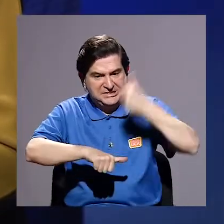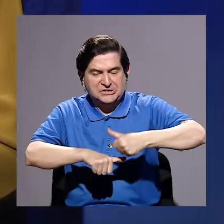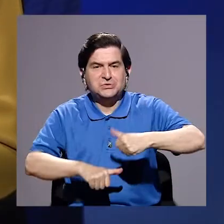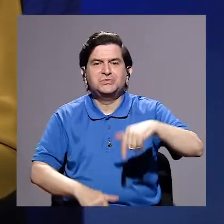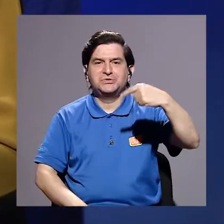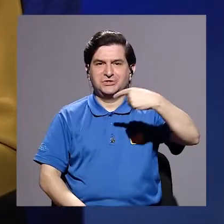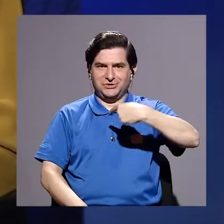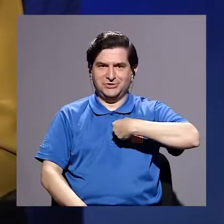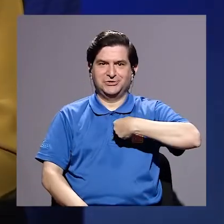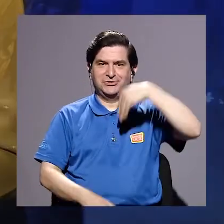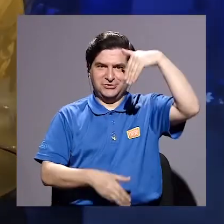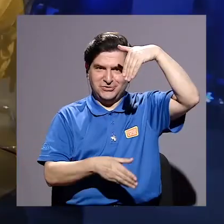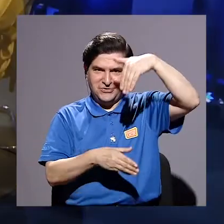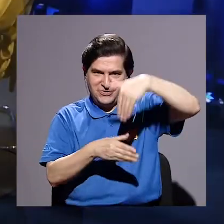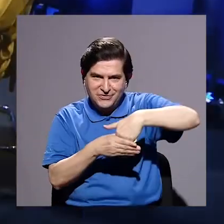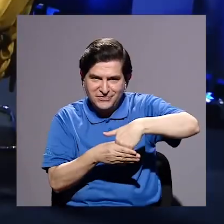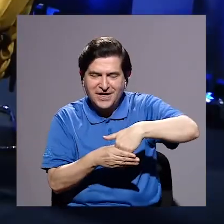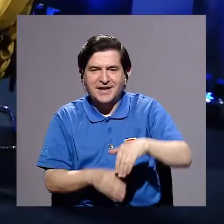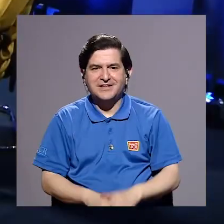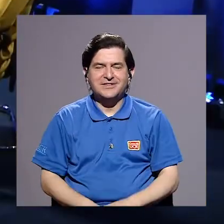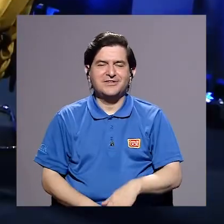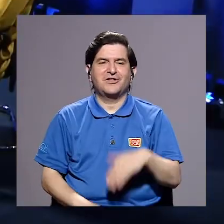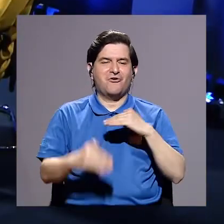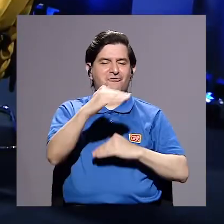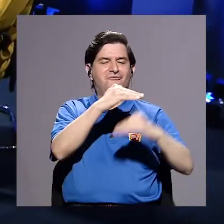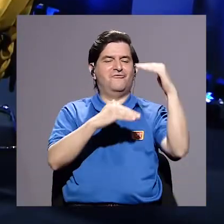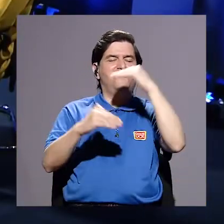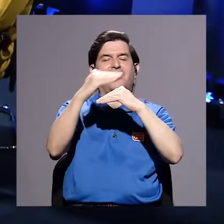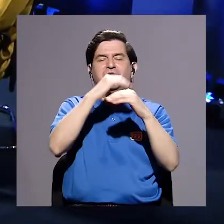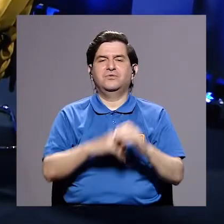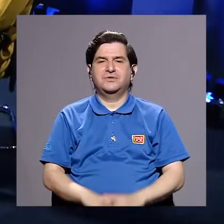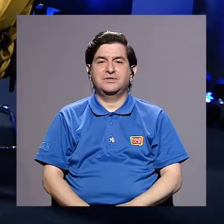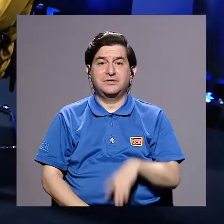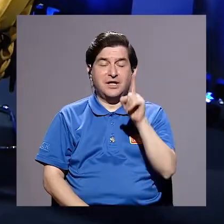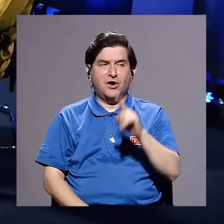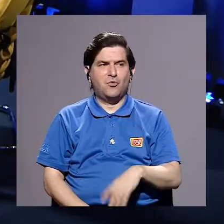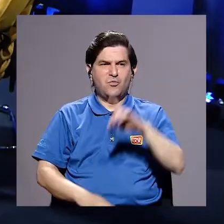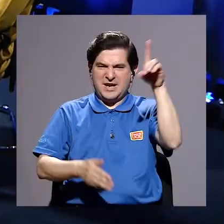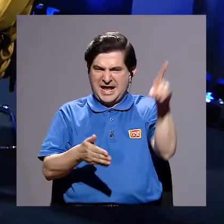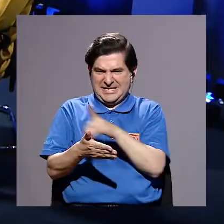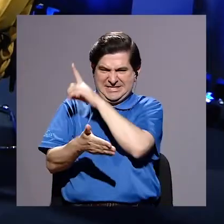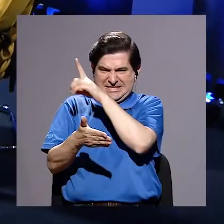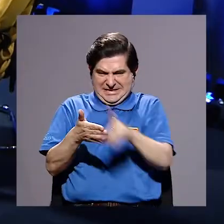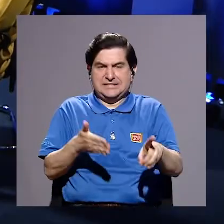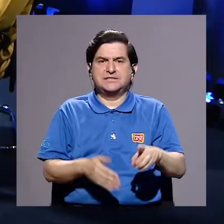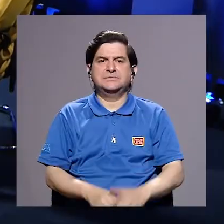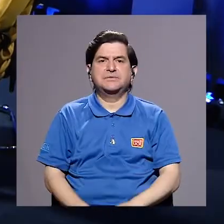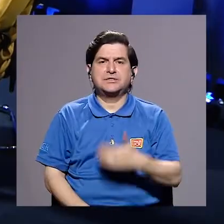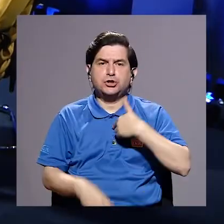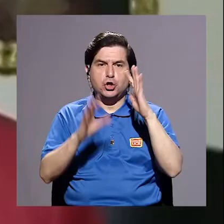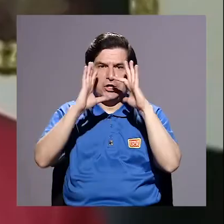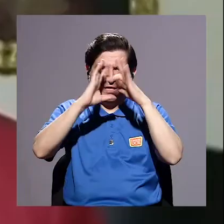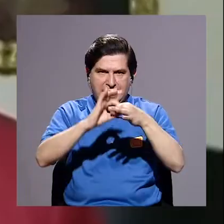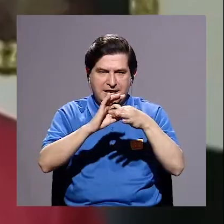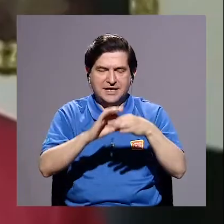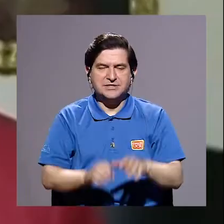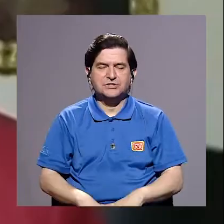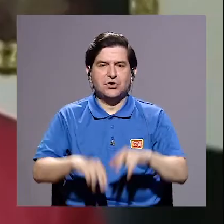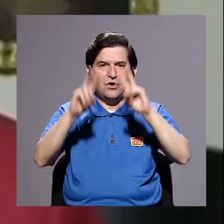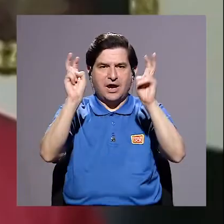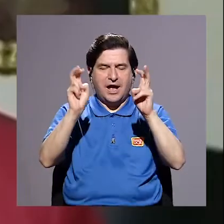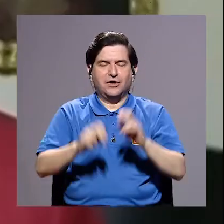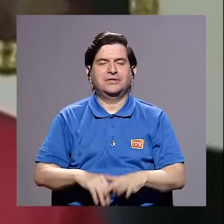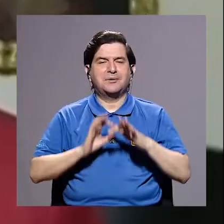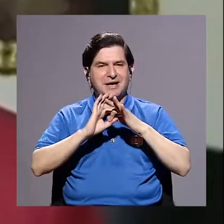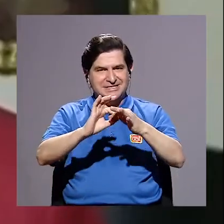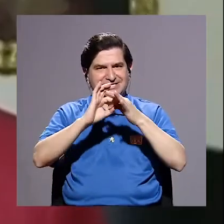batallas en la facultad por una discriminación, obviamente, que tiene que ver con un tema